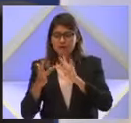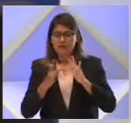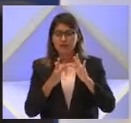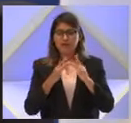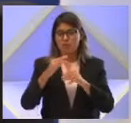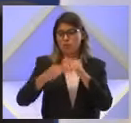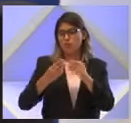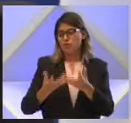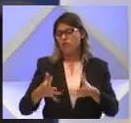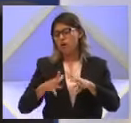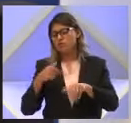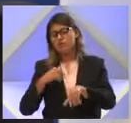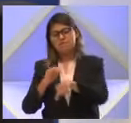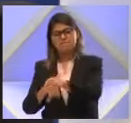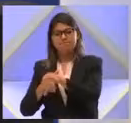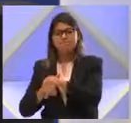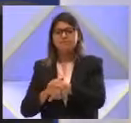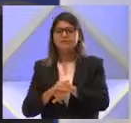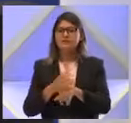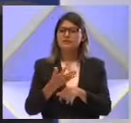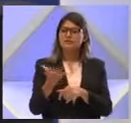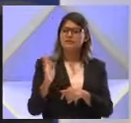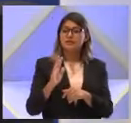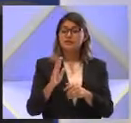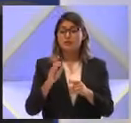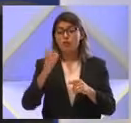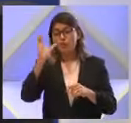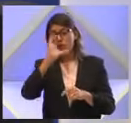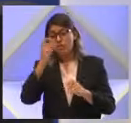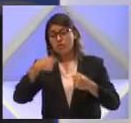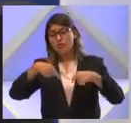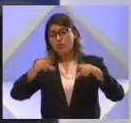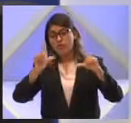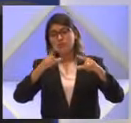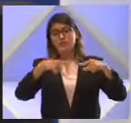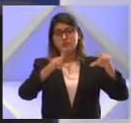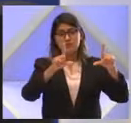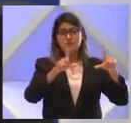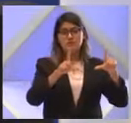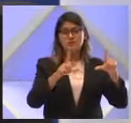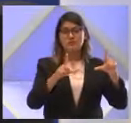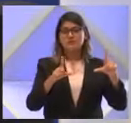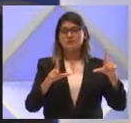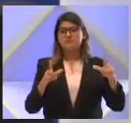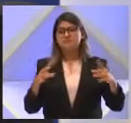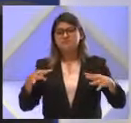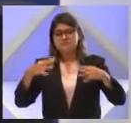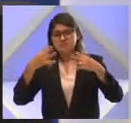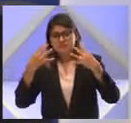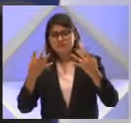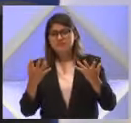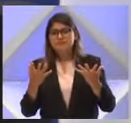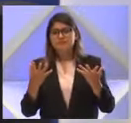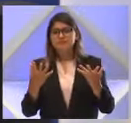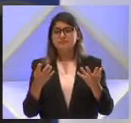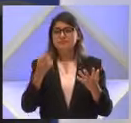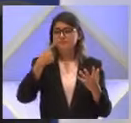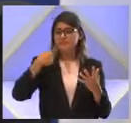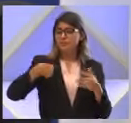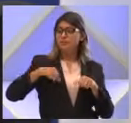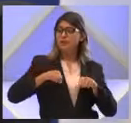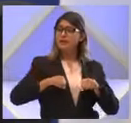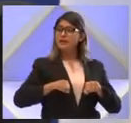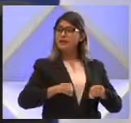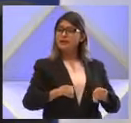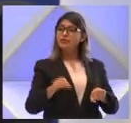del planeta y subir fotos y decir oye este voy al supermercado